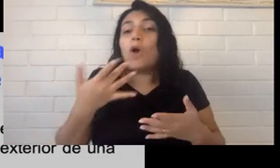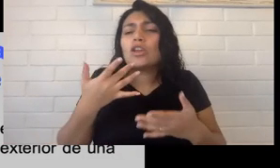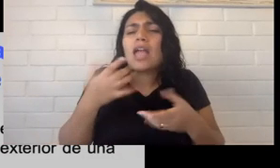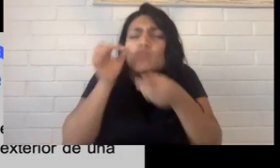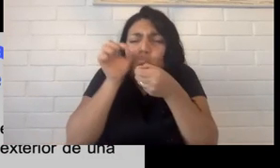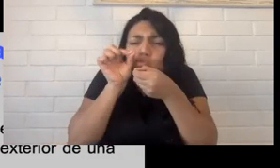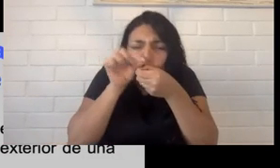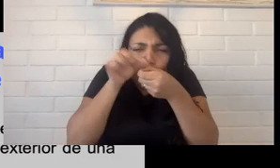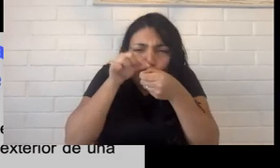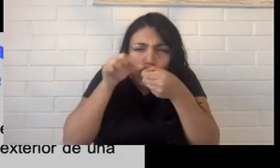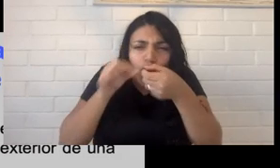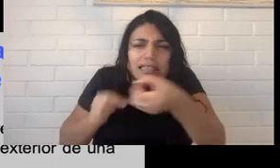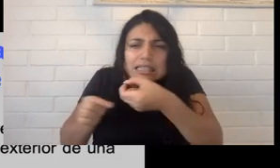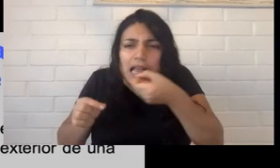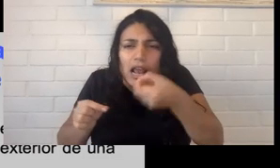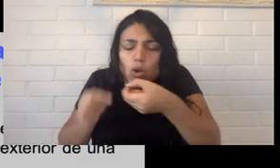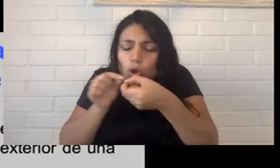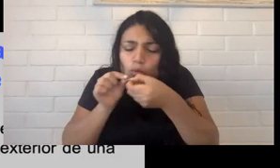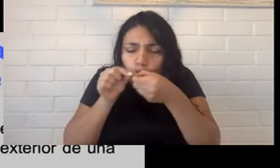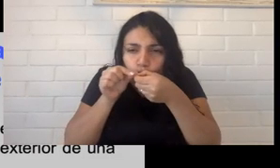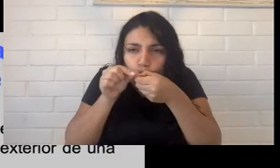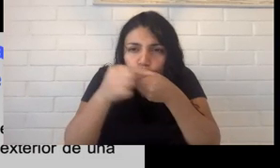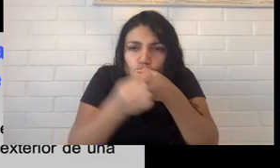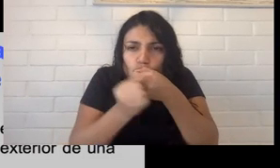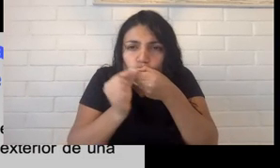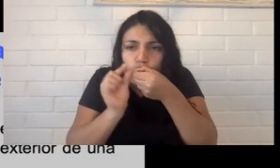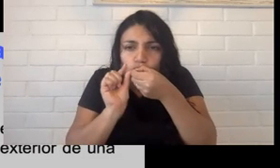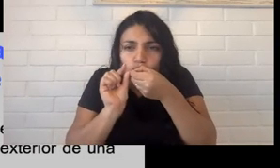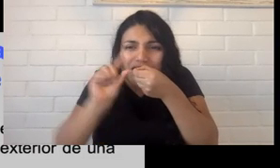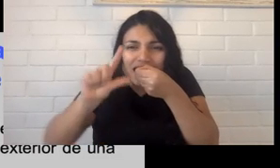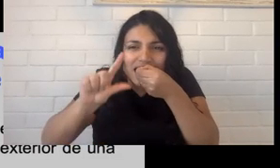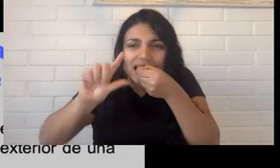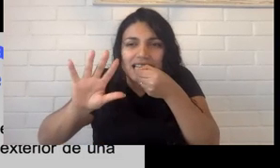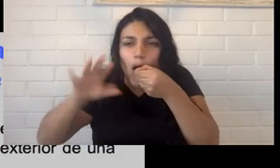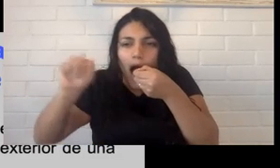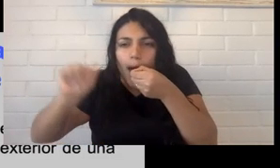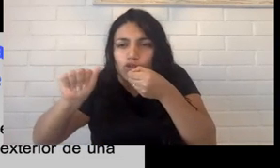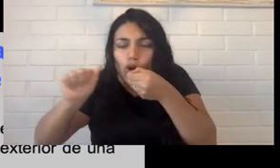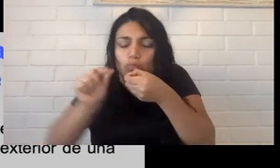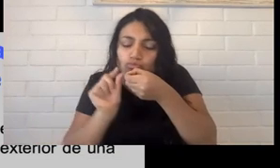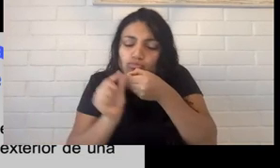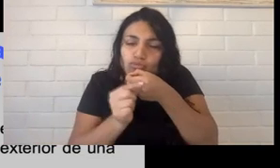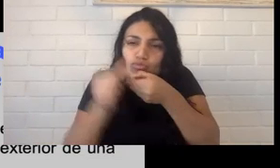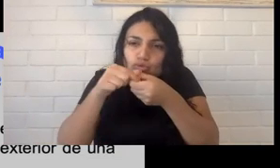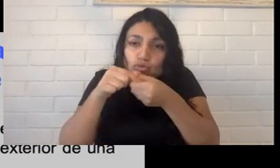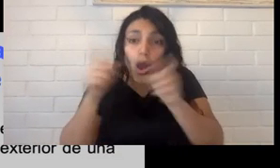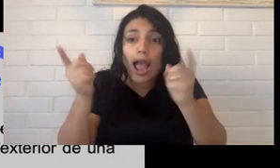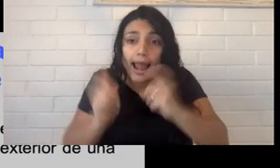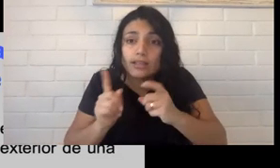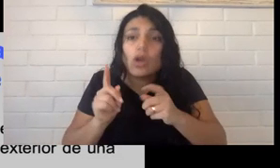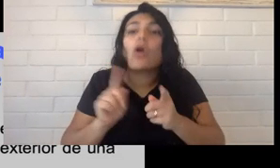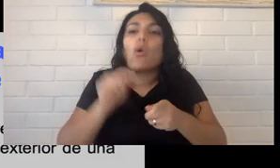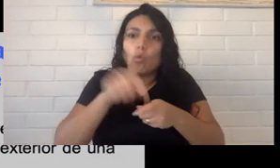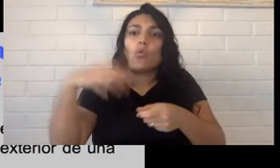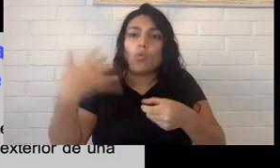son pequeñas, la membrana tiene un grosor muy pequeño de 75 Armstrong, entonces estos cambios eléctricos van a ser relevantes